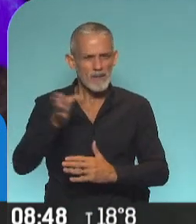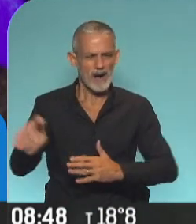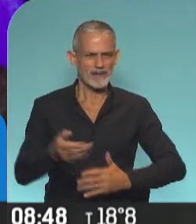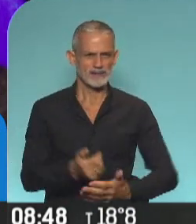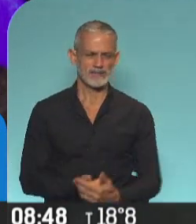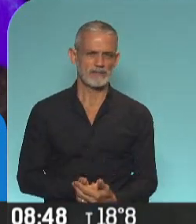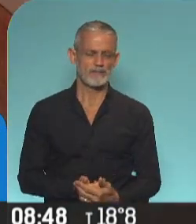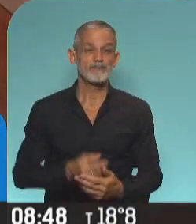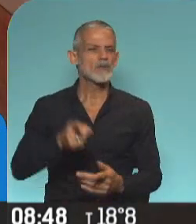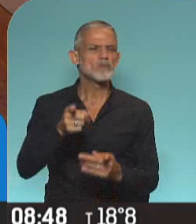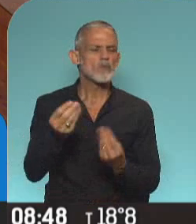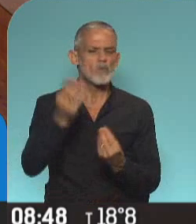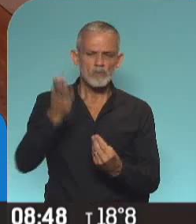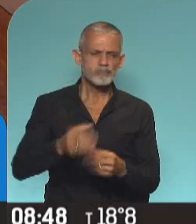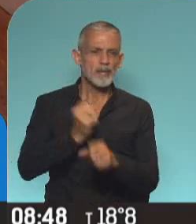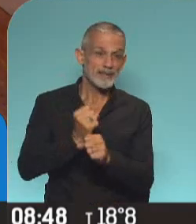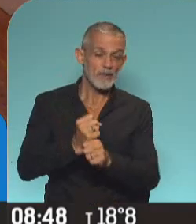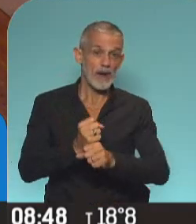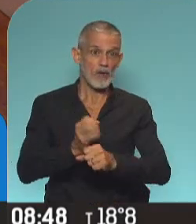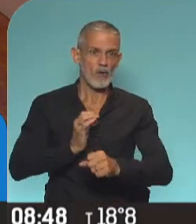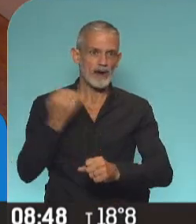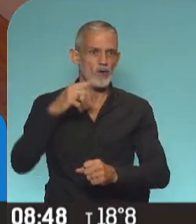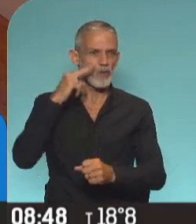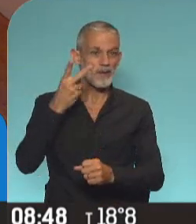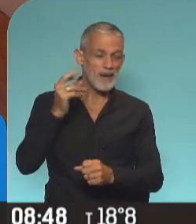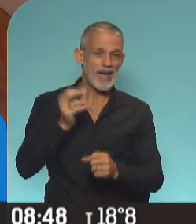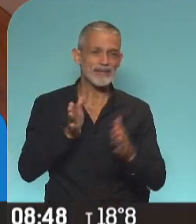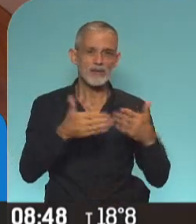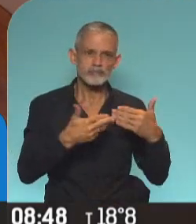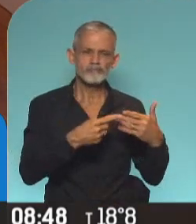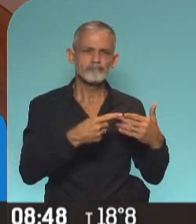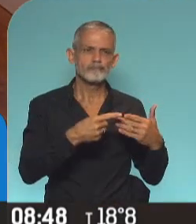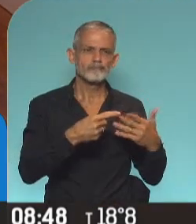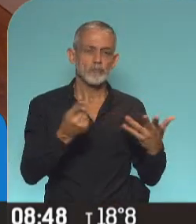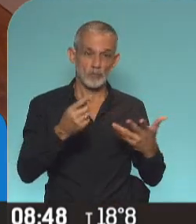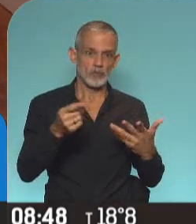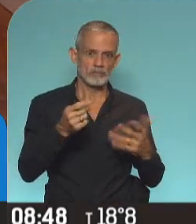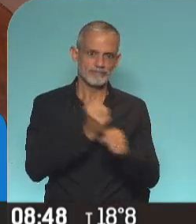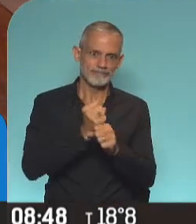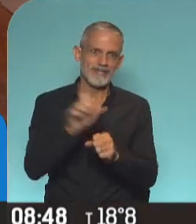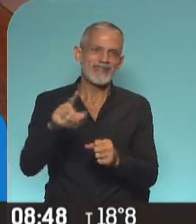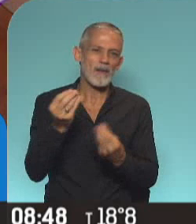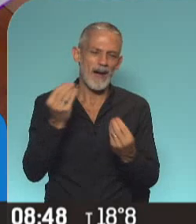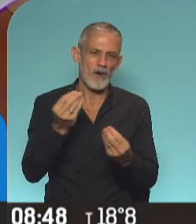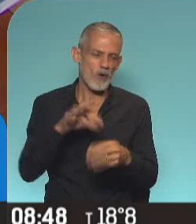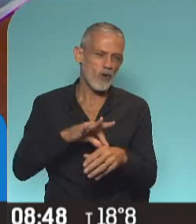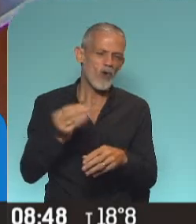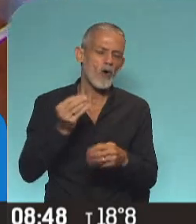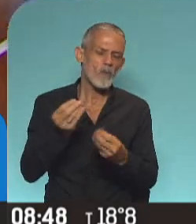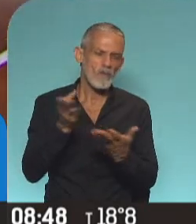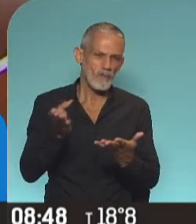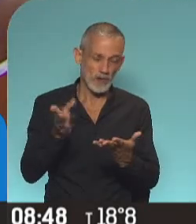el 2020 un año con con pandemia con cuarentena con aislamiento pero usted está en la primera línea de trabajo porque